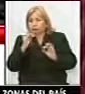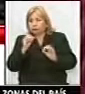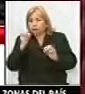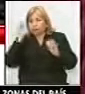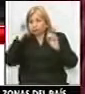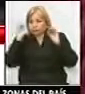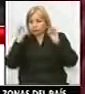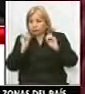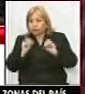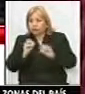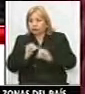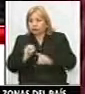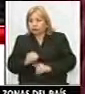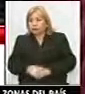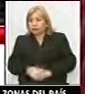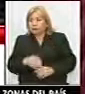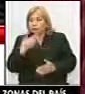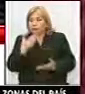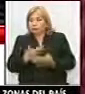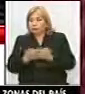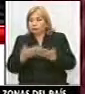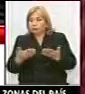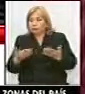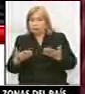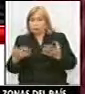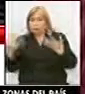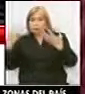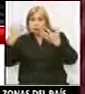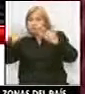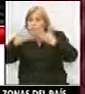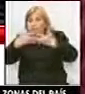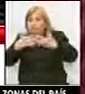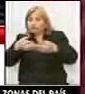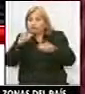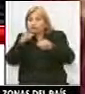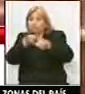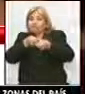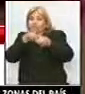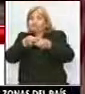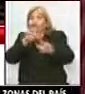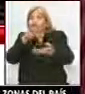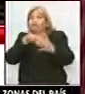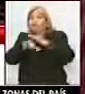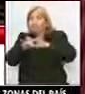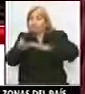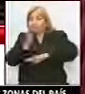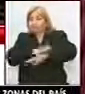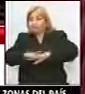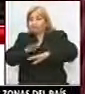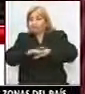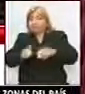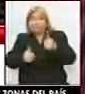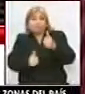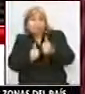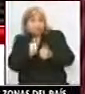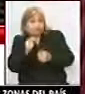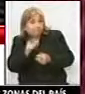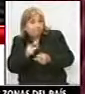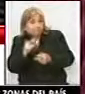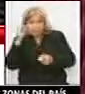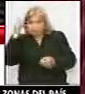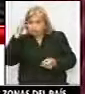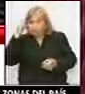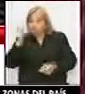de este trabajo, es llegar a establecer los vínculos que han existido por casos de corrupción en los cuales el movimiento